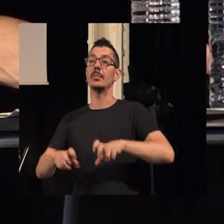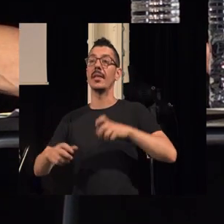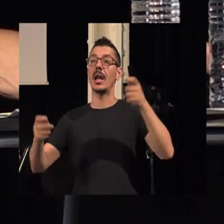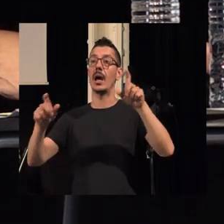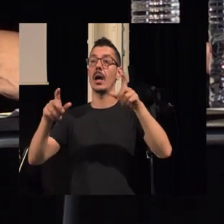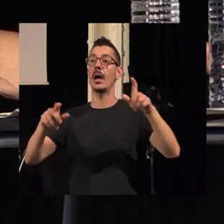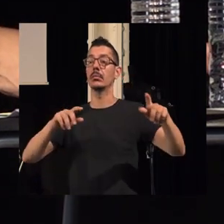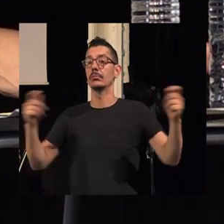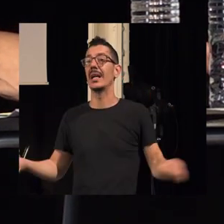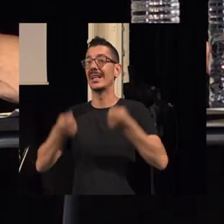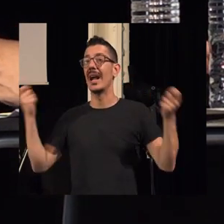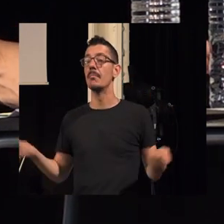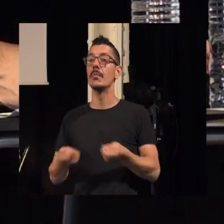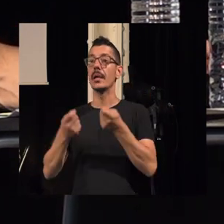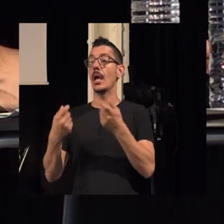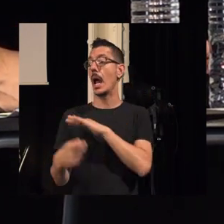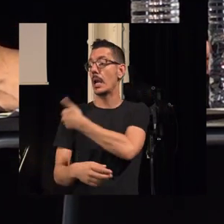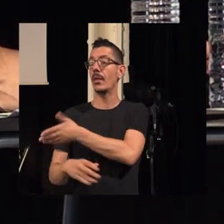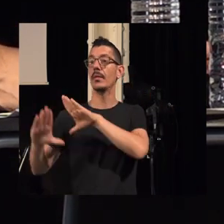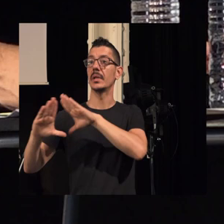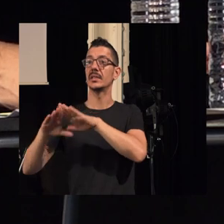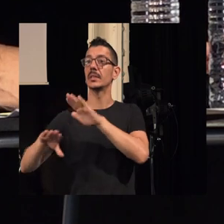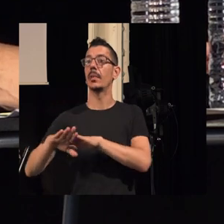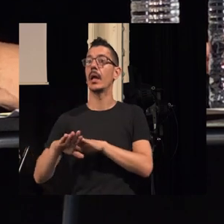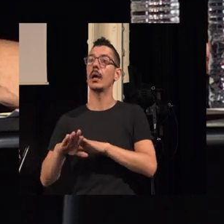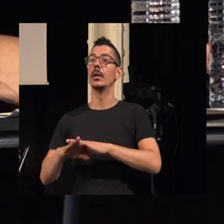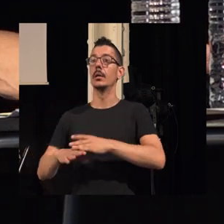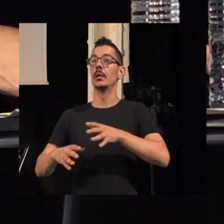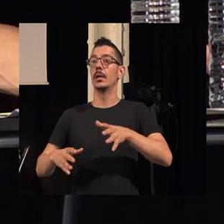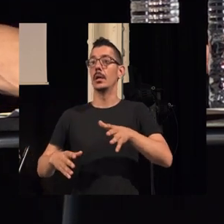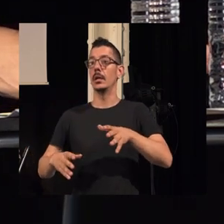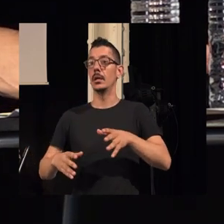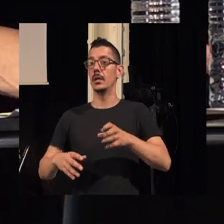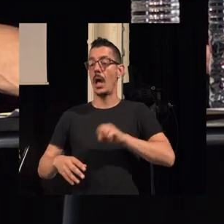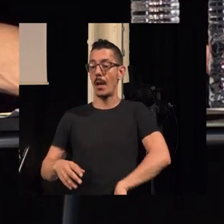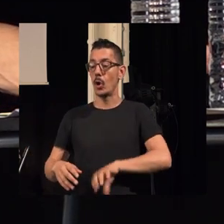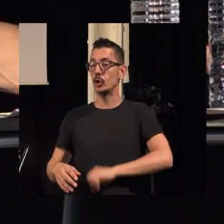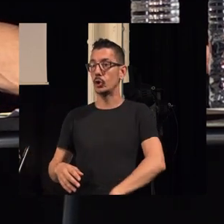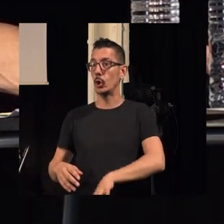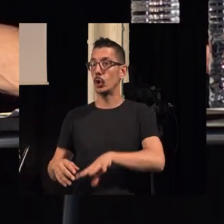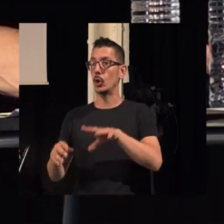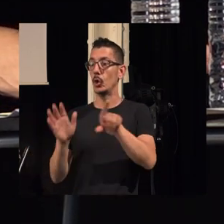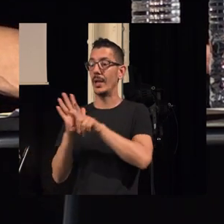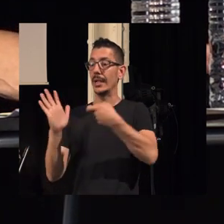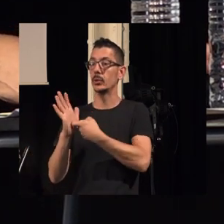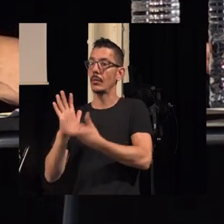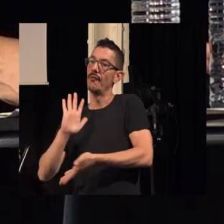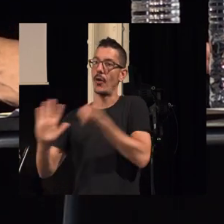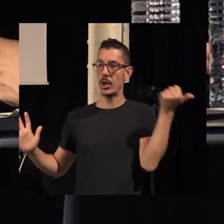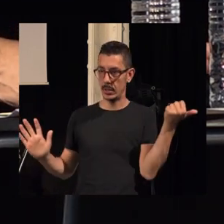LGTB, con las feministas. Yo sé quién estaba luchando por los sin papeles hace 10 años, los